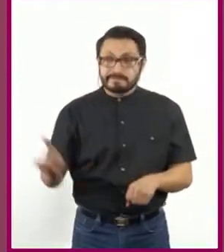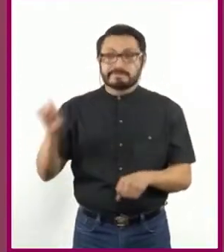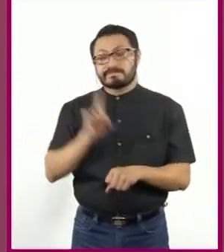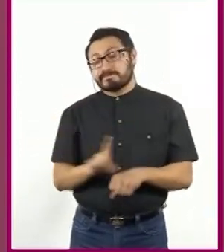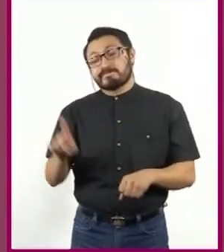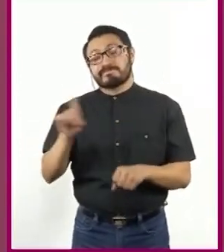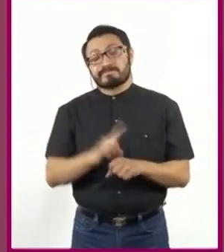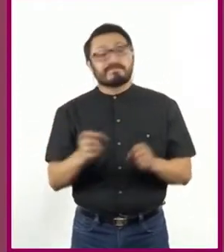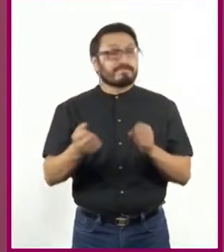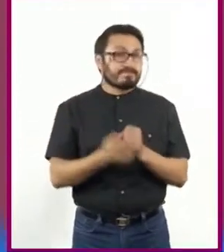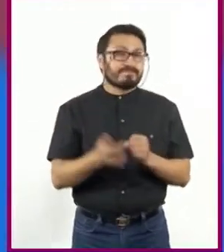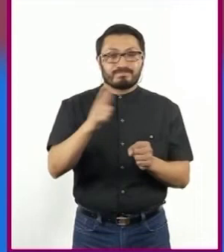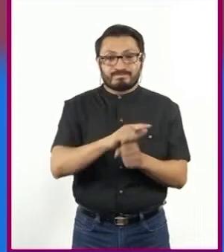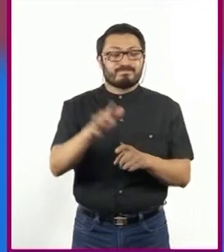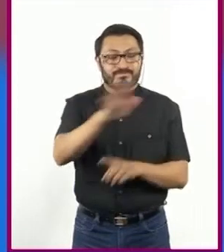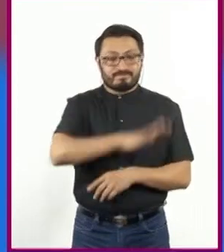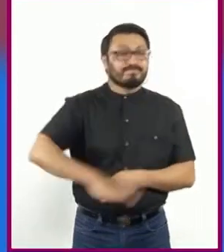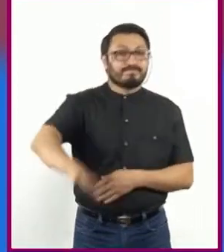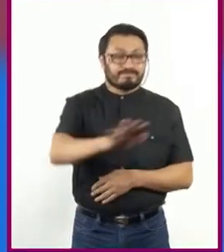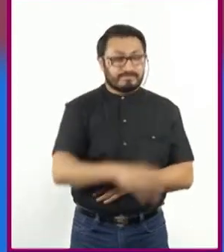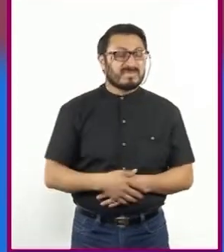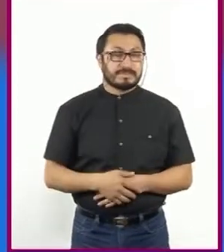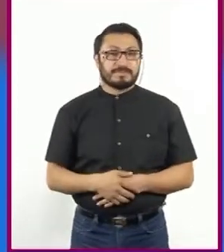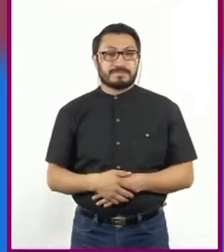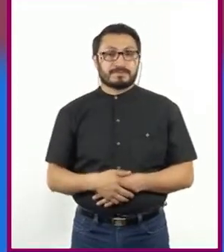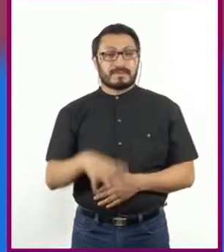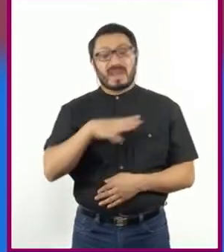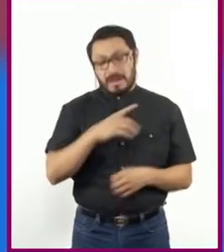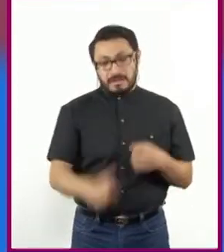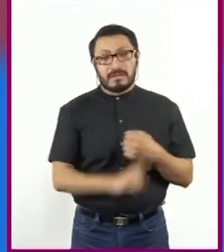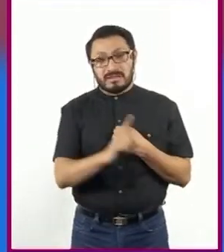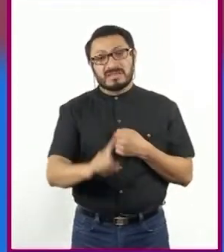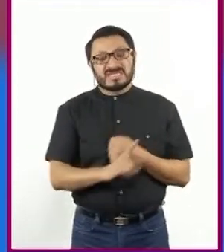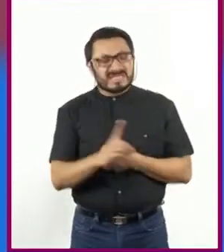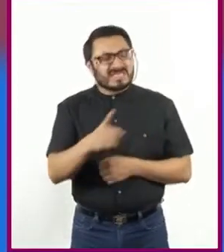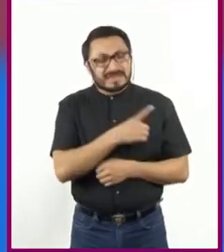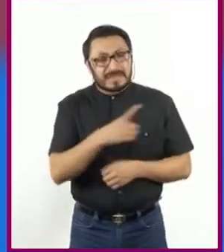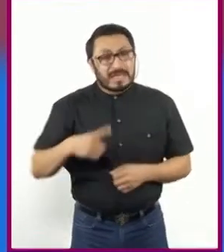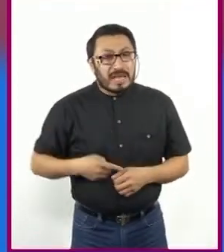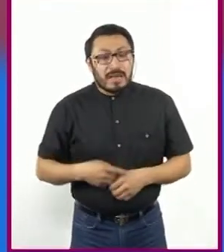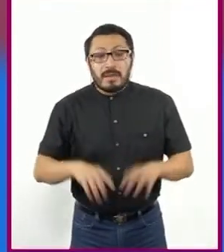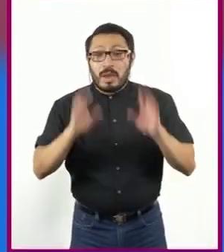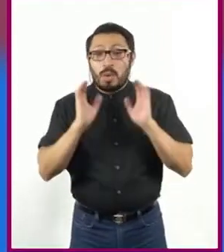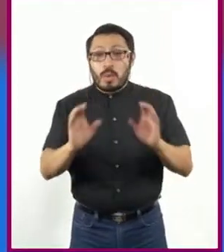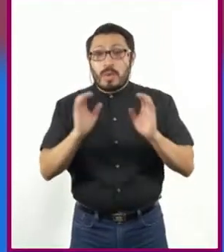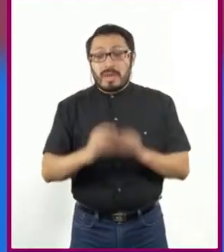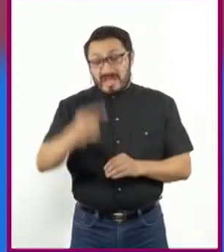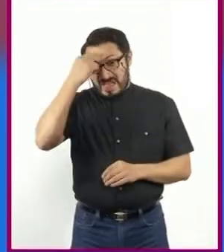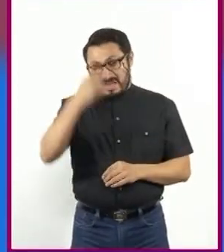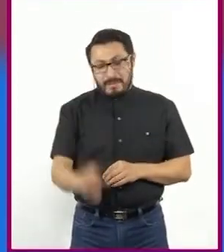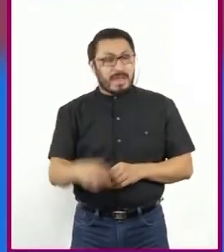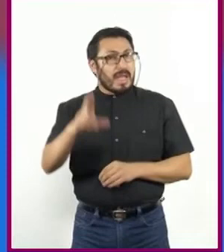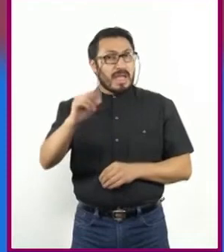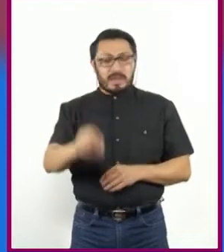la sociedad. Uno de los problemas al que se tiene que dar prioridad para evitar que siga sucediendo es